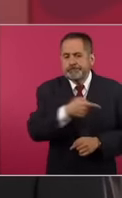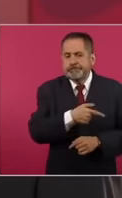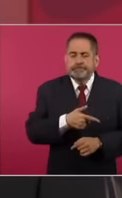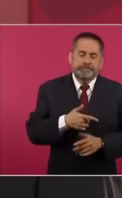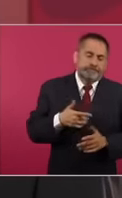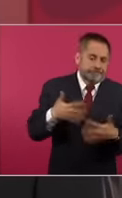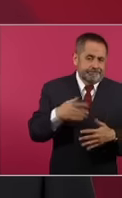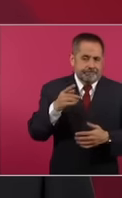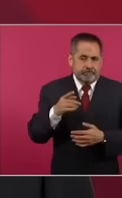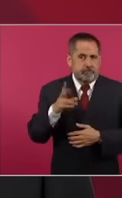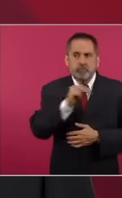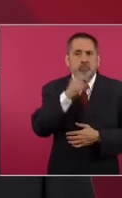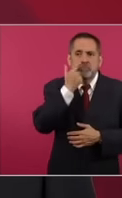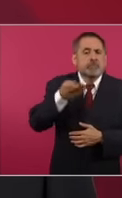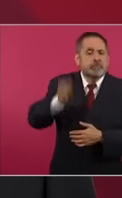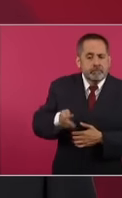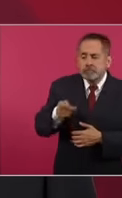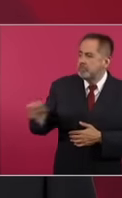aceptar